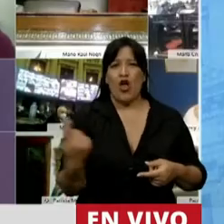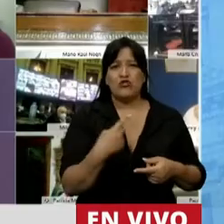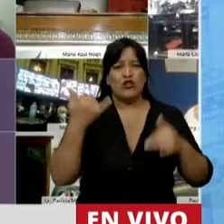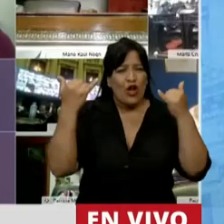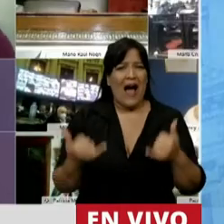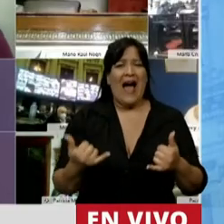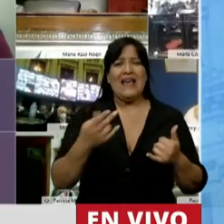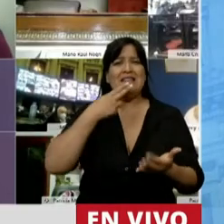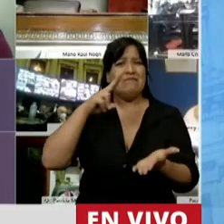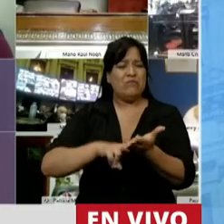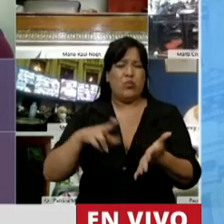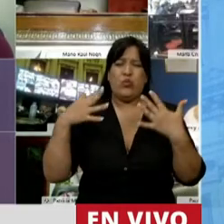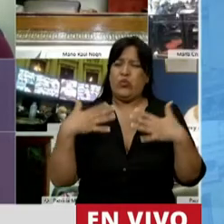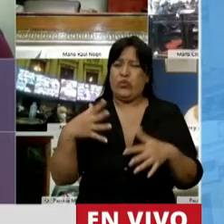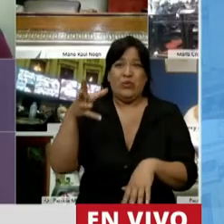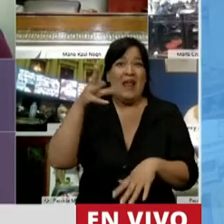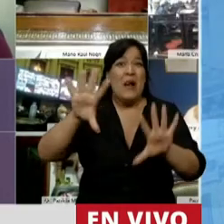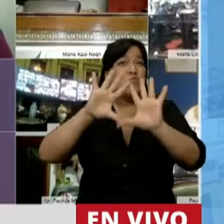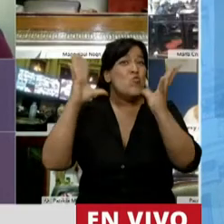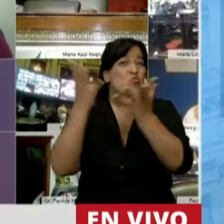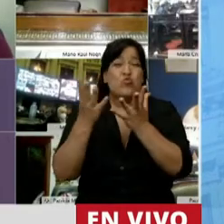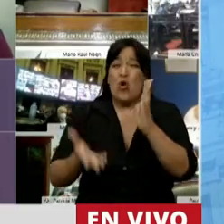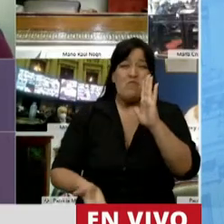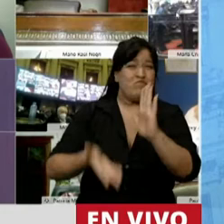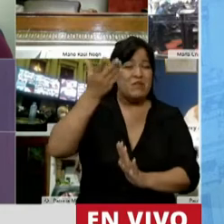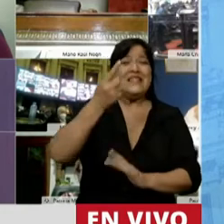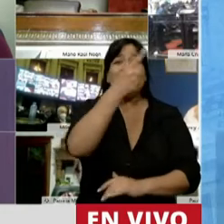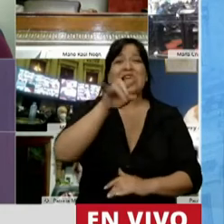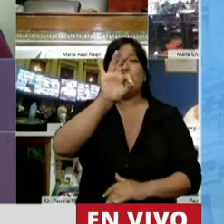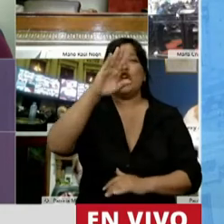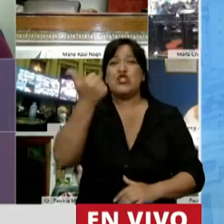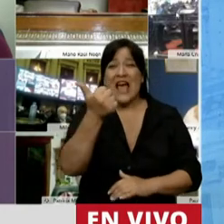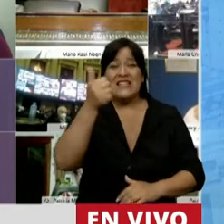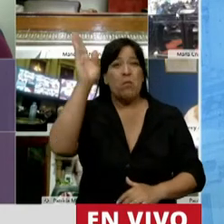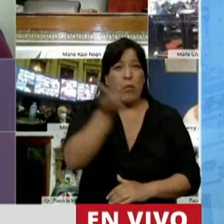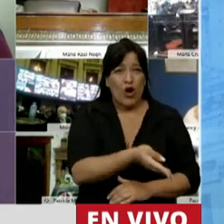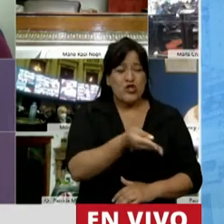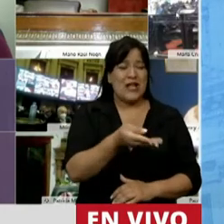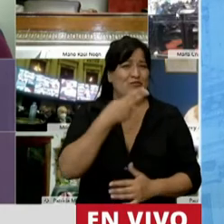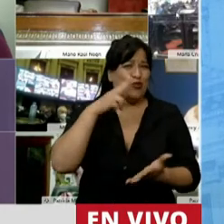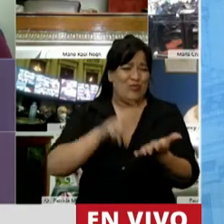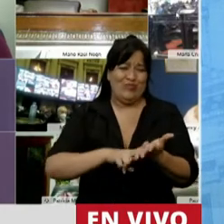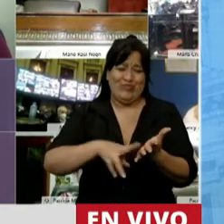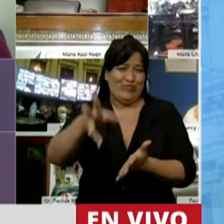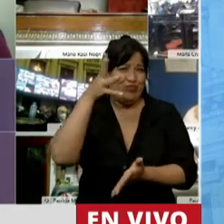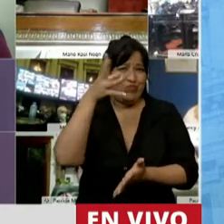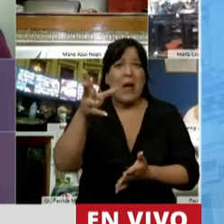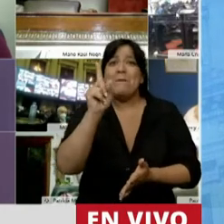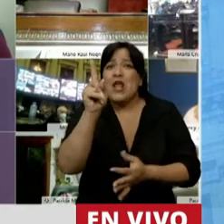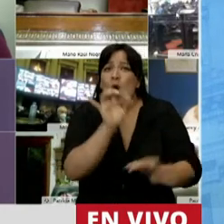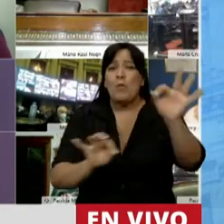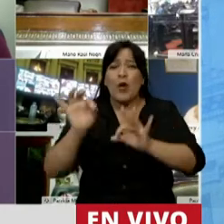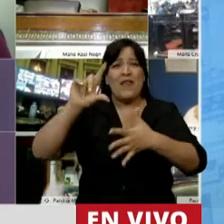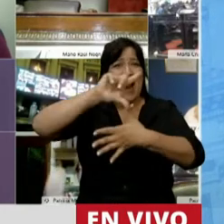presión tributaria más alta del mundo, 106%, cuando en el promedio de los